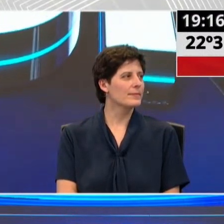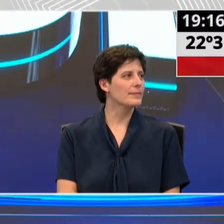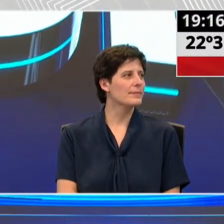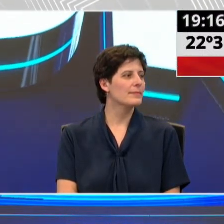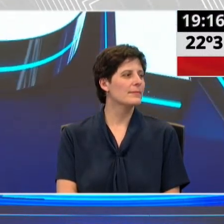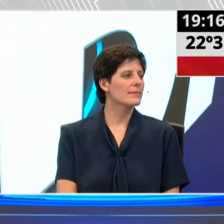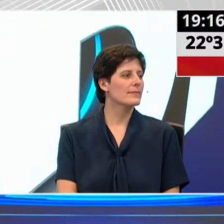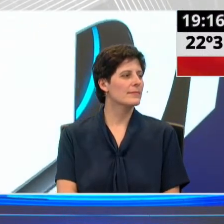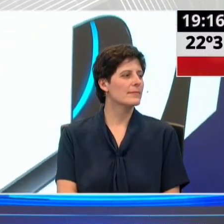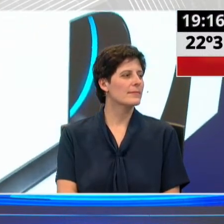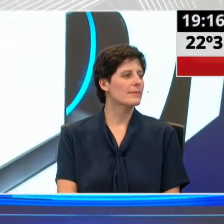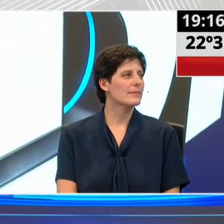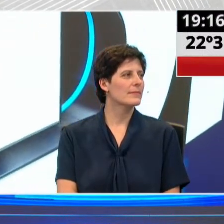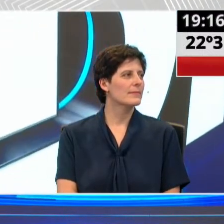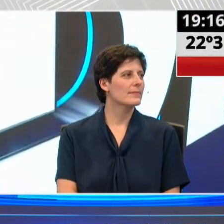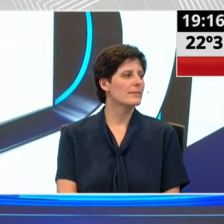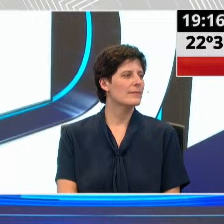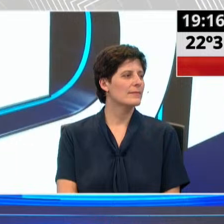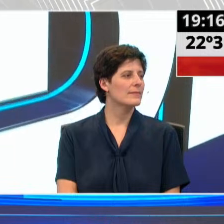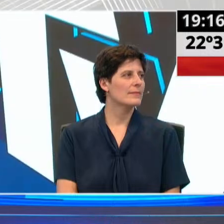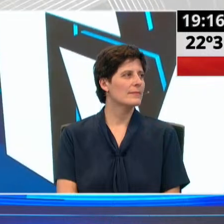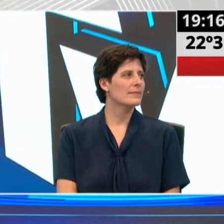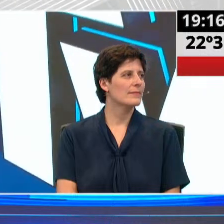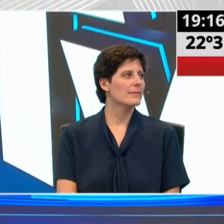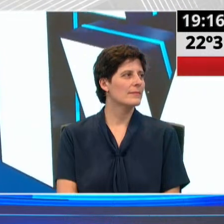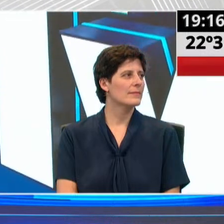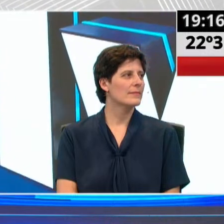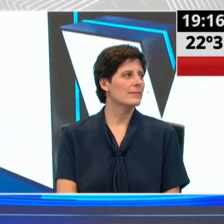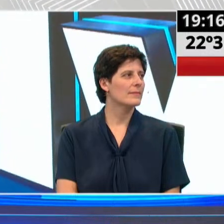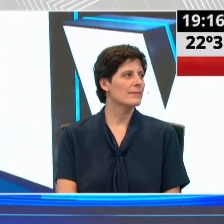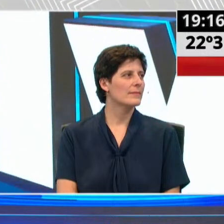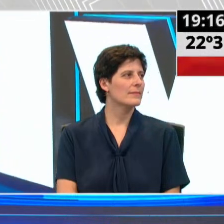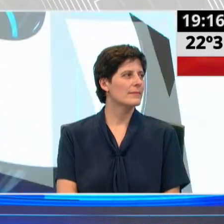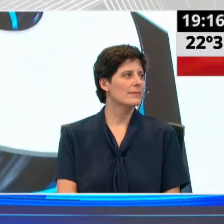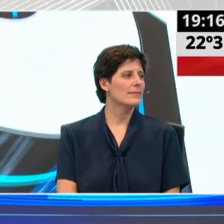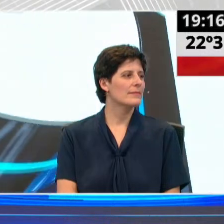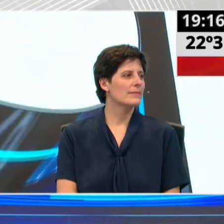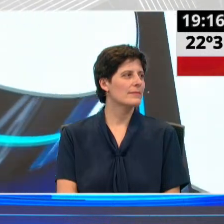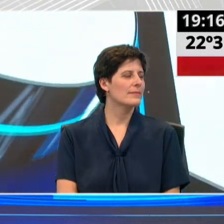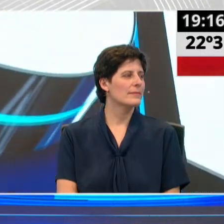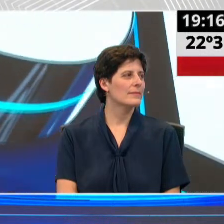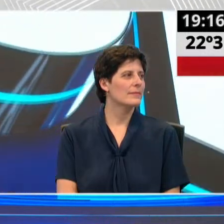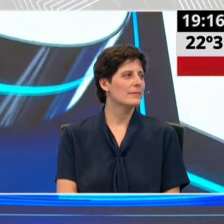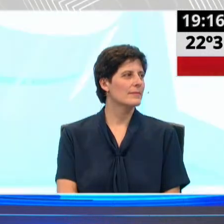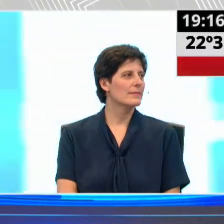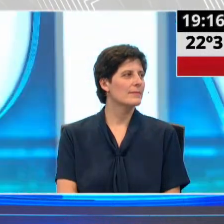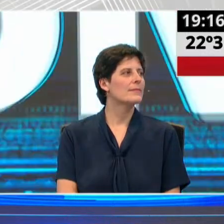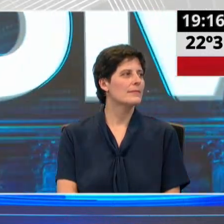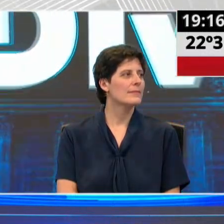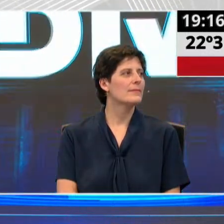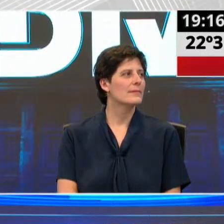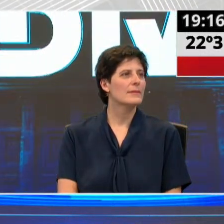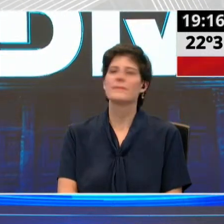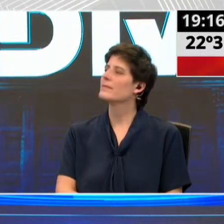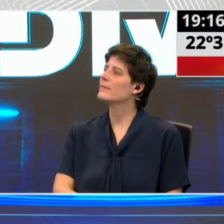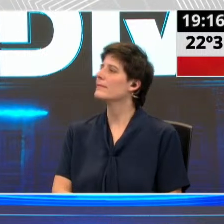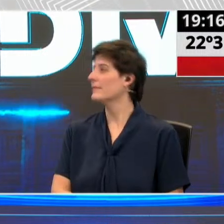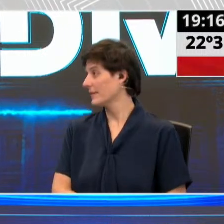Congreso. Vamos a ver igual cómo impacta en el ánimo de muchos diputados lo que pueda llegar a ser la decisión de Javier Milei de no hablar ante la Asamblea Legislativa el